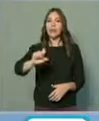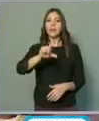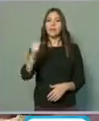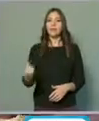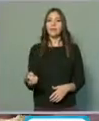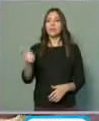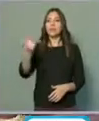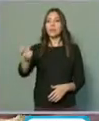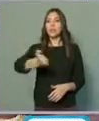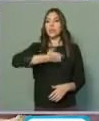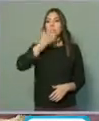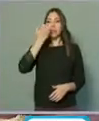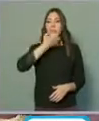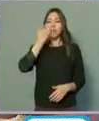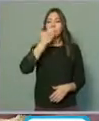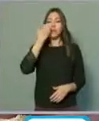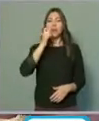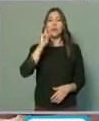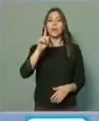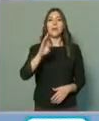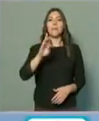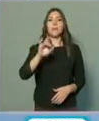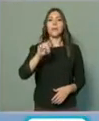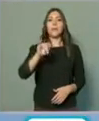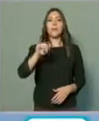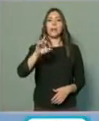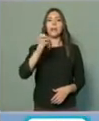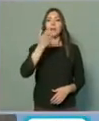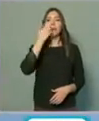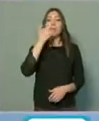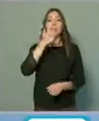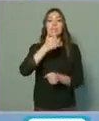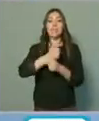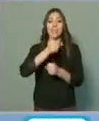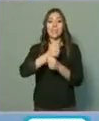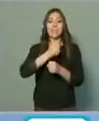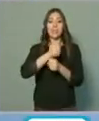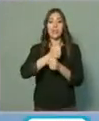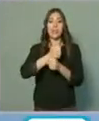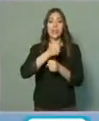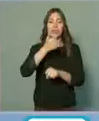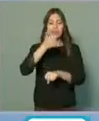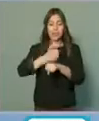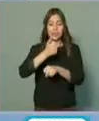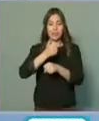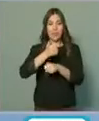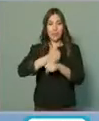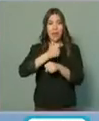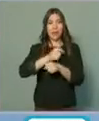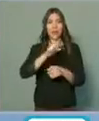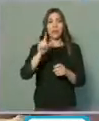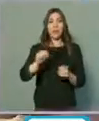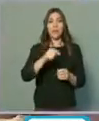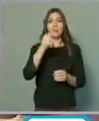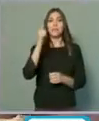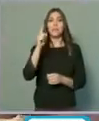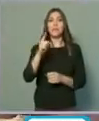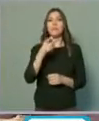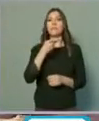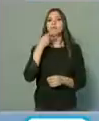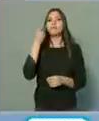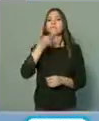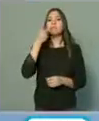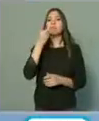colegio británico, salí bilingüe en sexto de primaria, pero pasé a la secundaria y bastaron 3